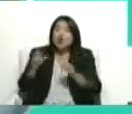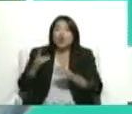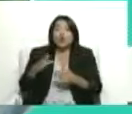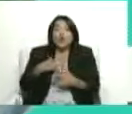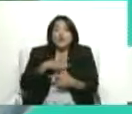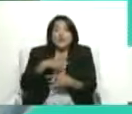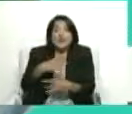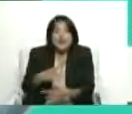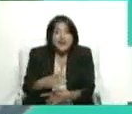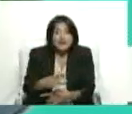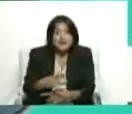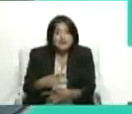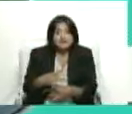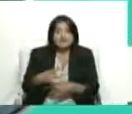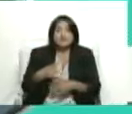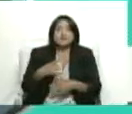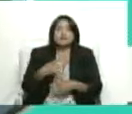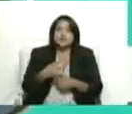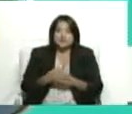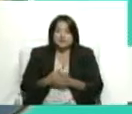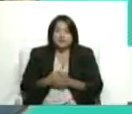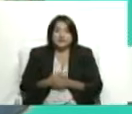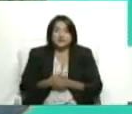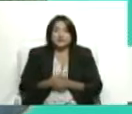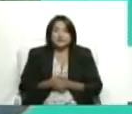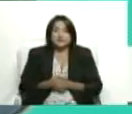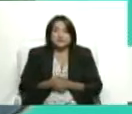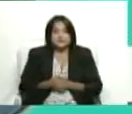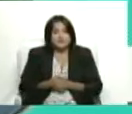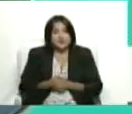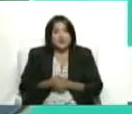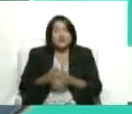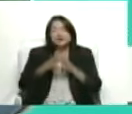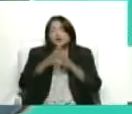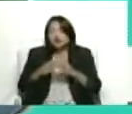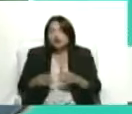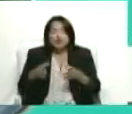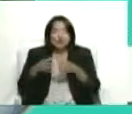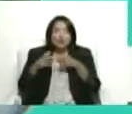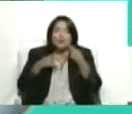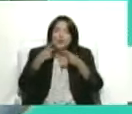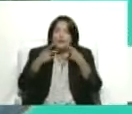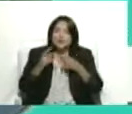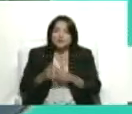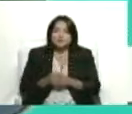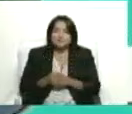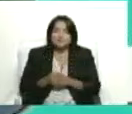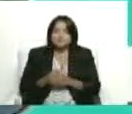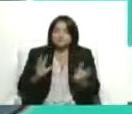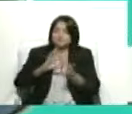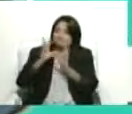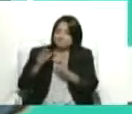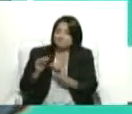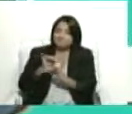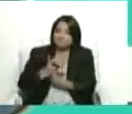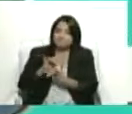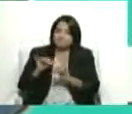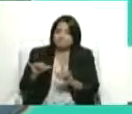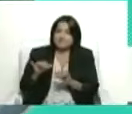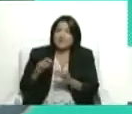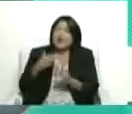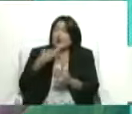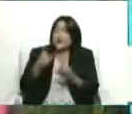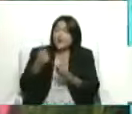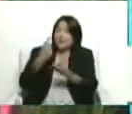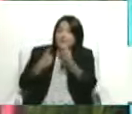un mandato claro a las instituciones políticas, independientemente de los gobiernos de turno. Bueno, Génesis, creo que podemos responder